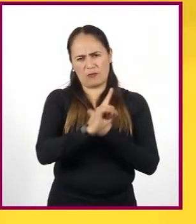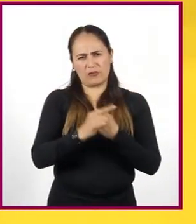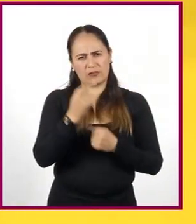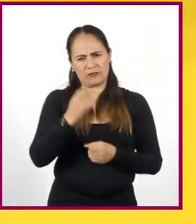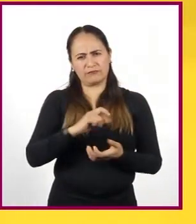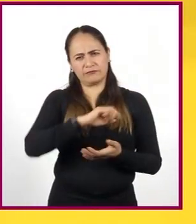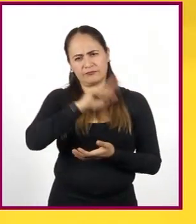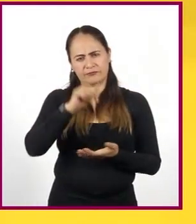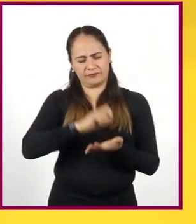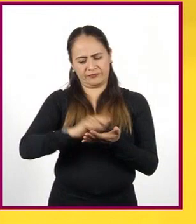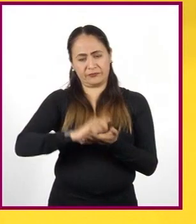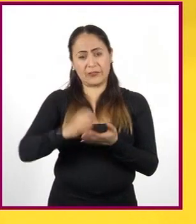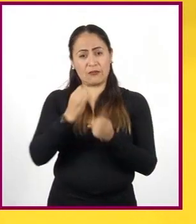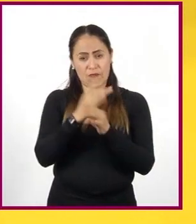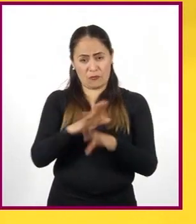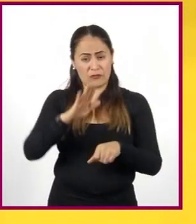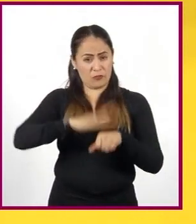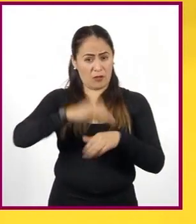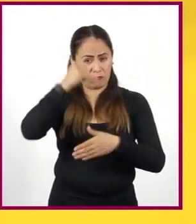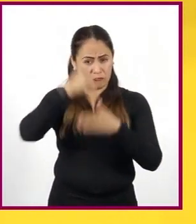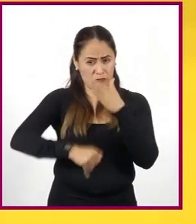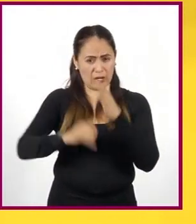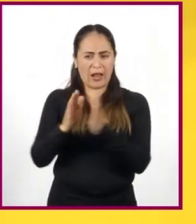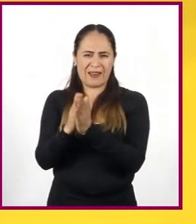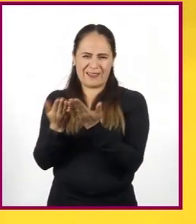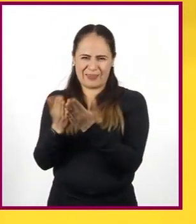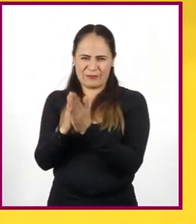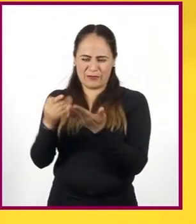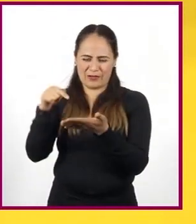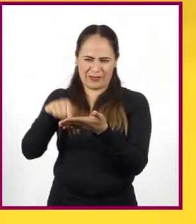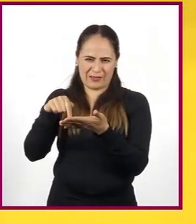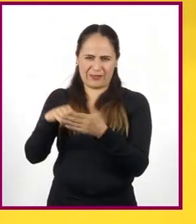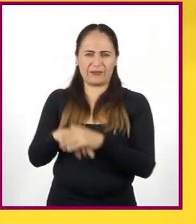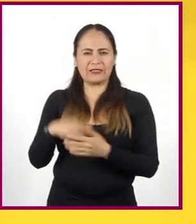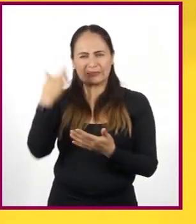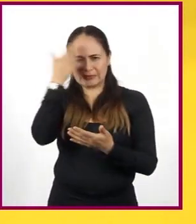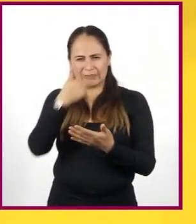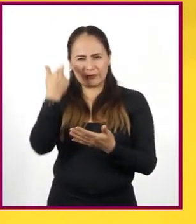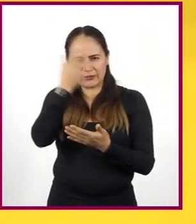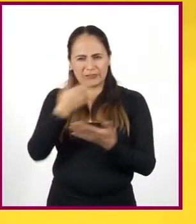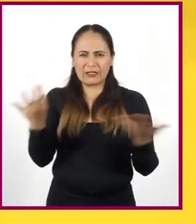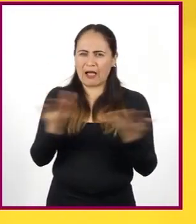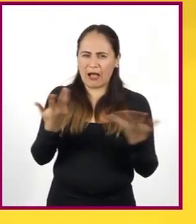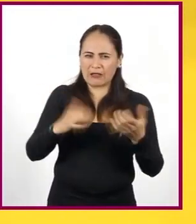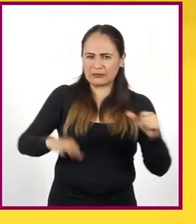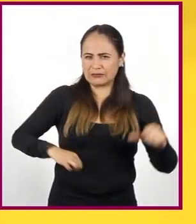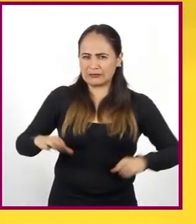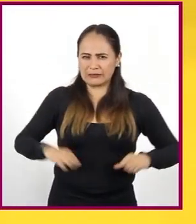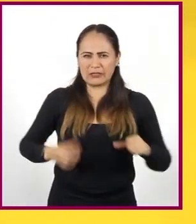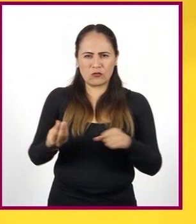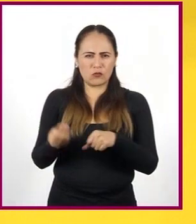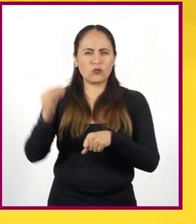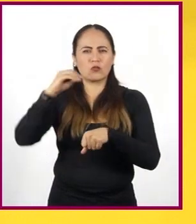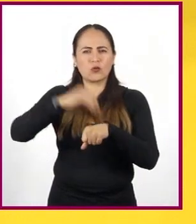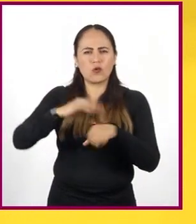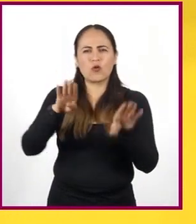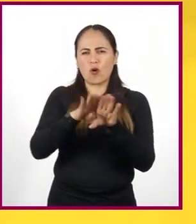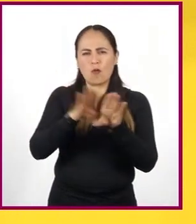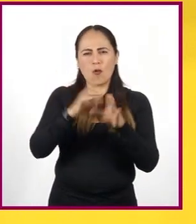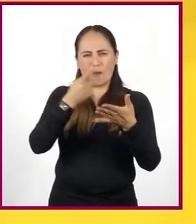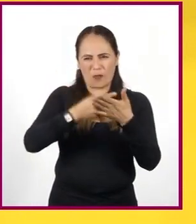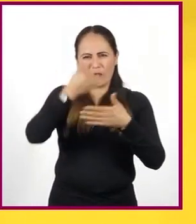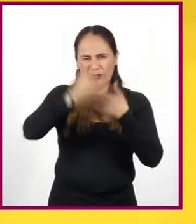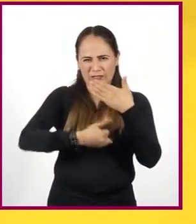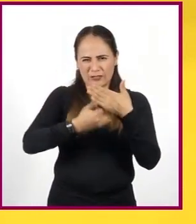mayor información sobre el tema, consulten su libro de texto. Revisen qué otras acciones pueden implementar por medio de un proyecto